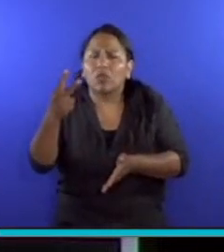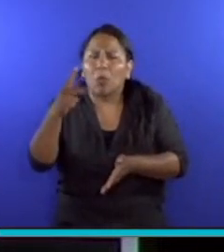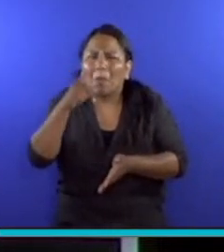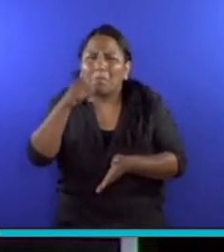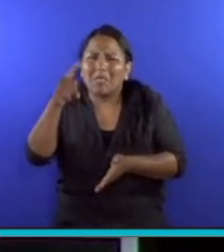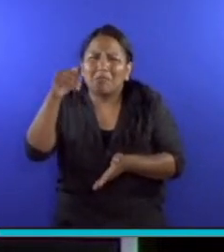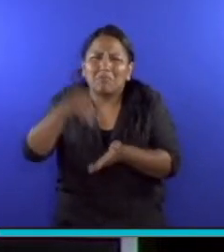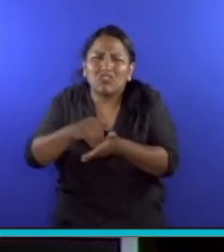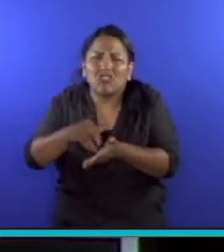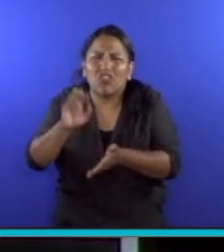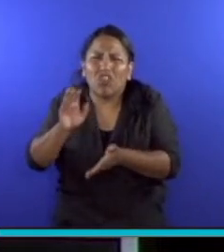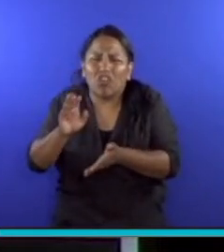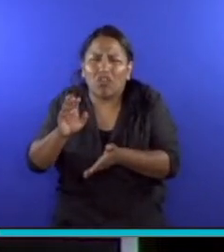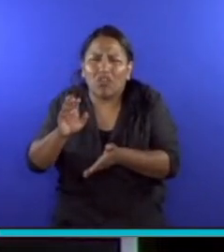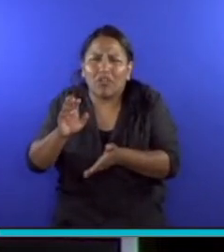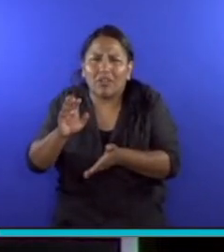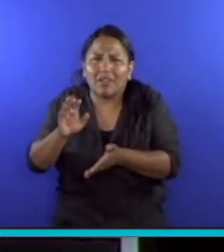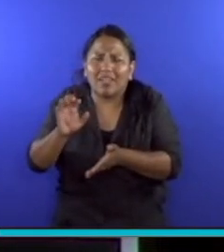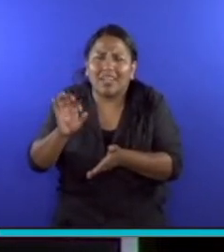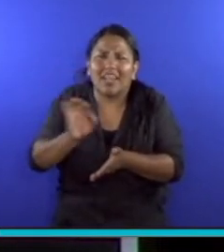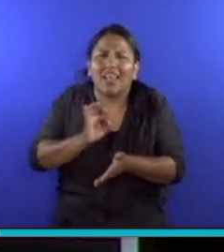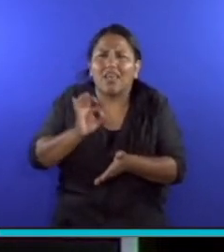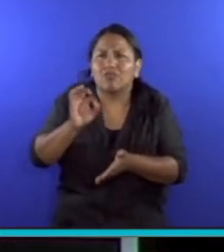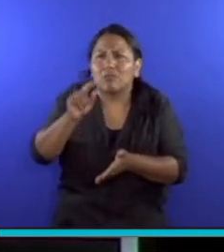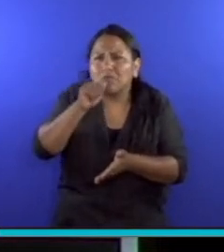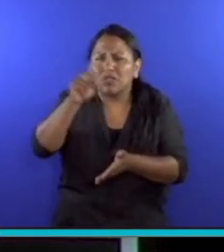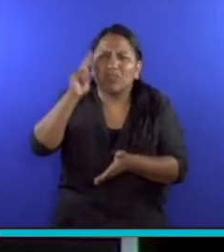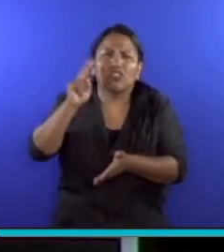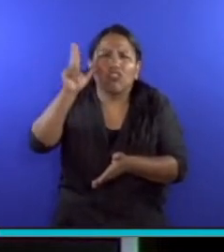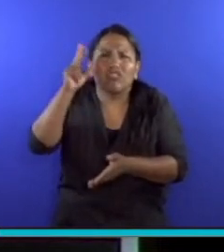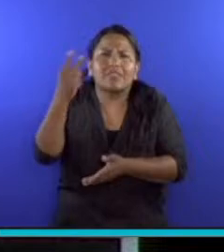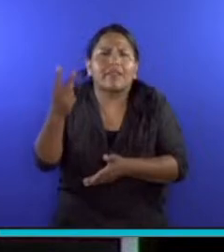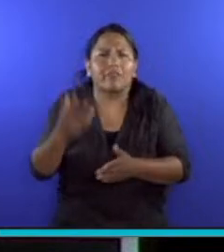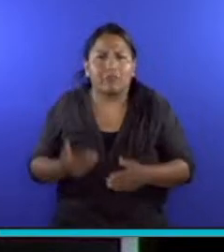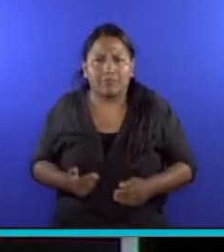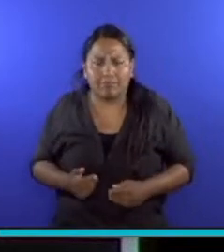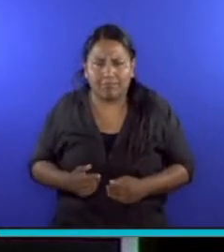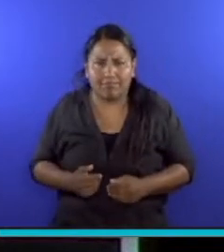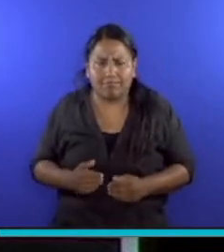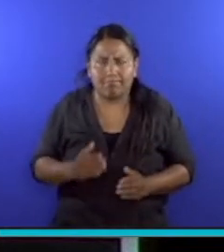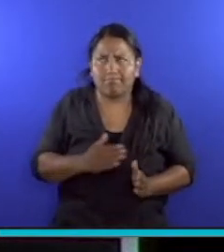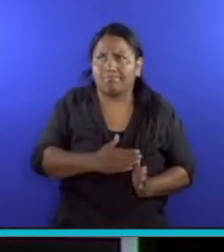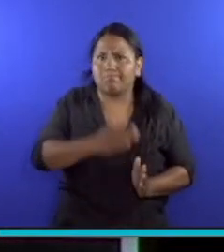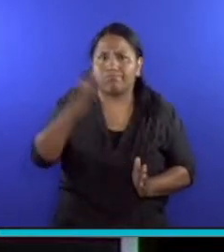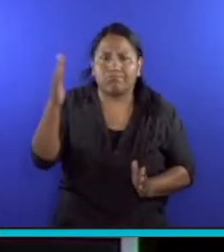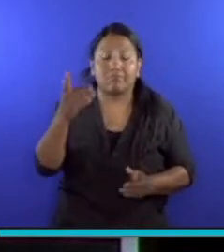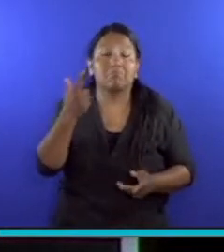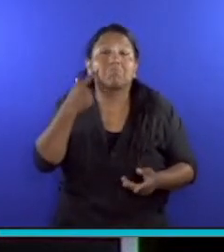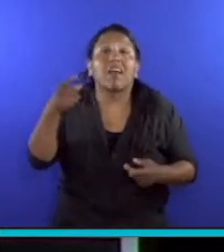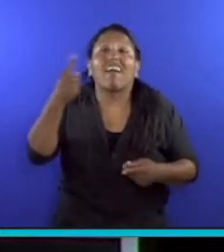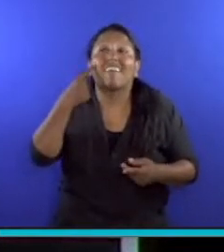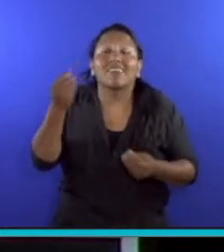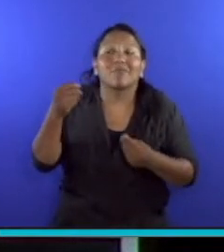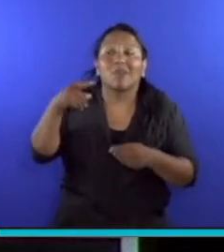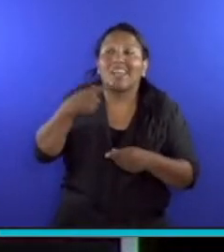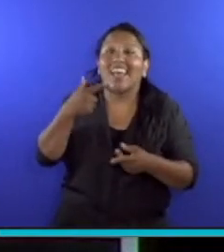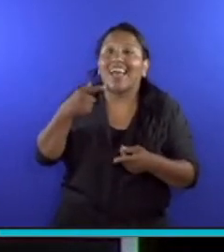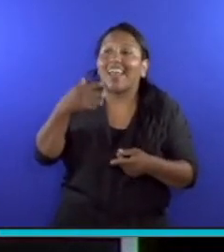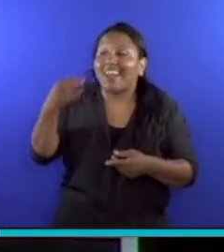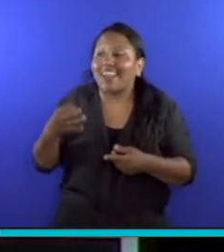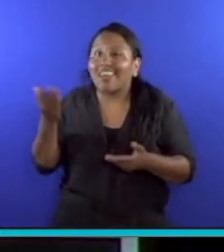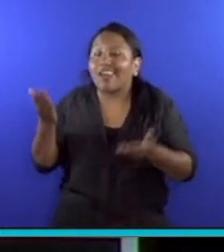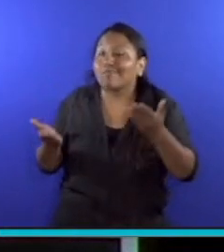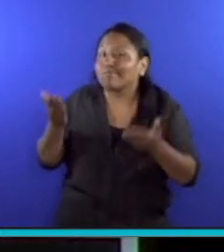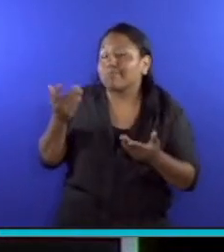en el año 82. Si no hay algo de eso que les resuena con la realidad, bueno, están mirando para